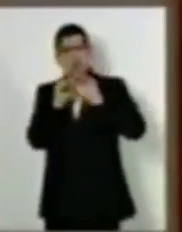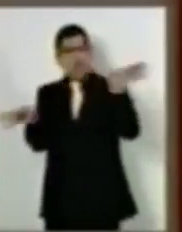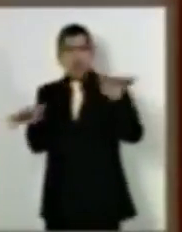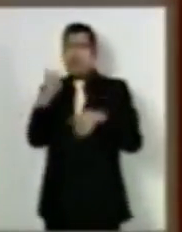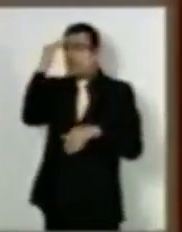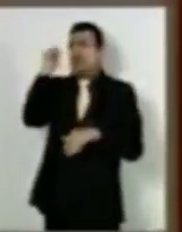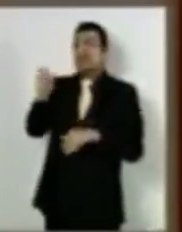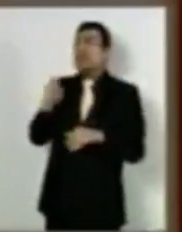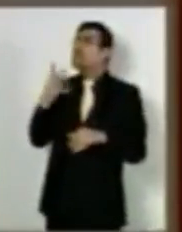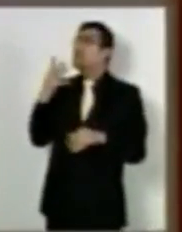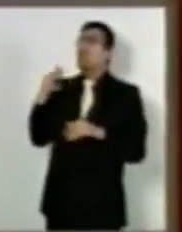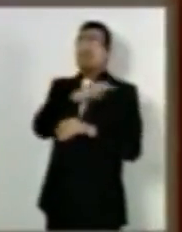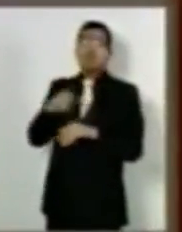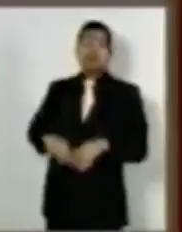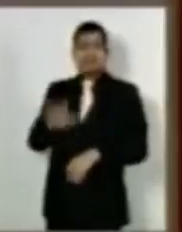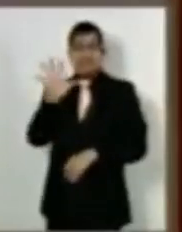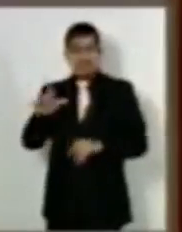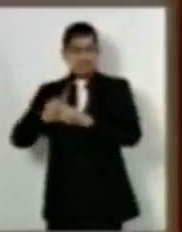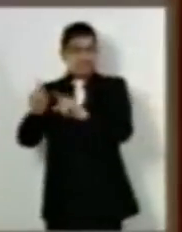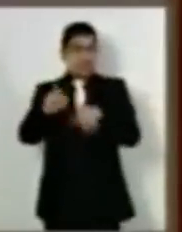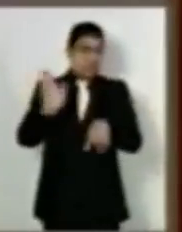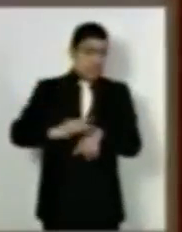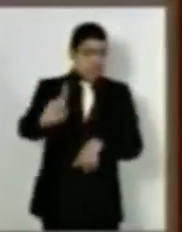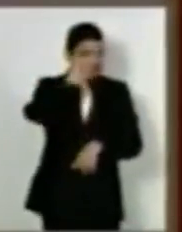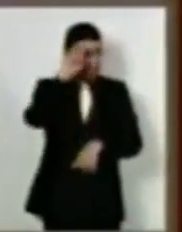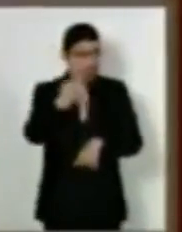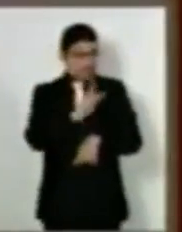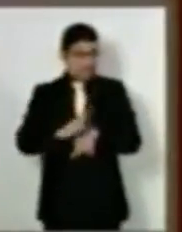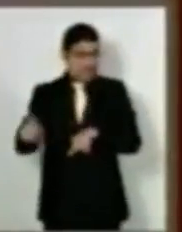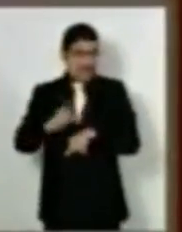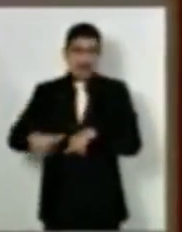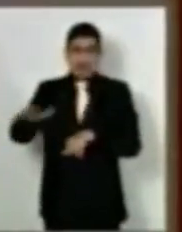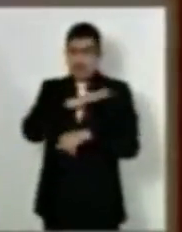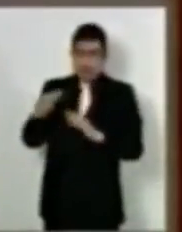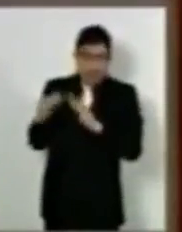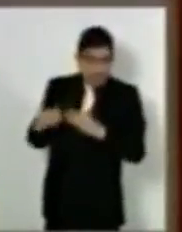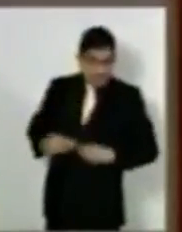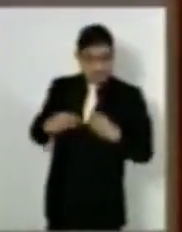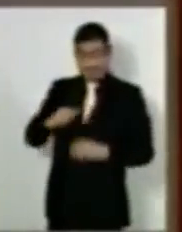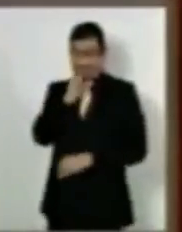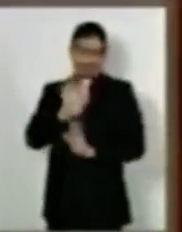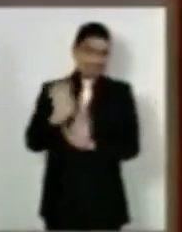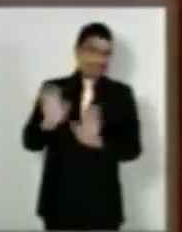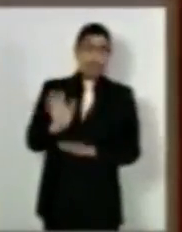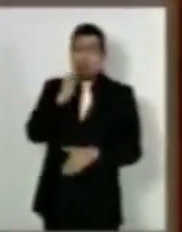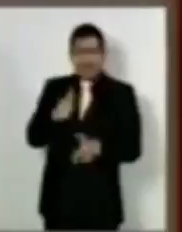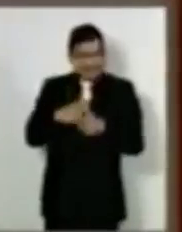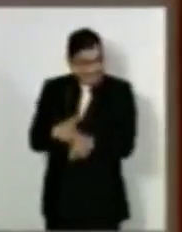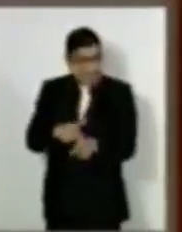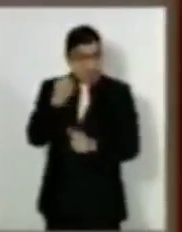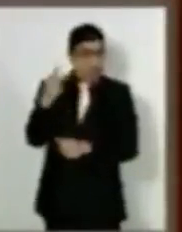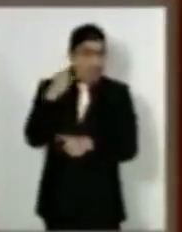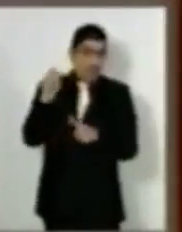uno de los 5 municipios más inseguros y más violentos para vivir. No se puede seguir con esta